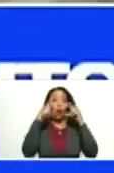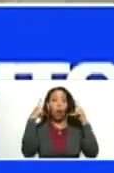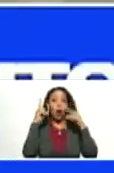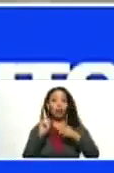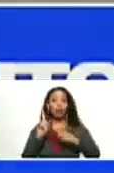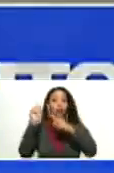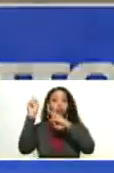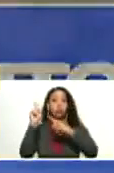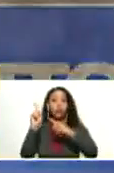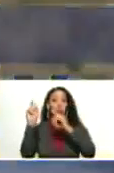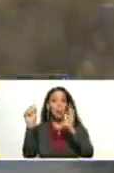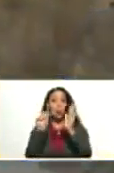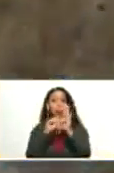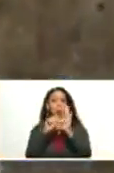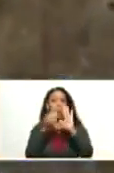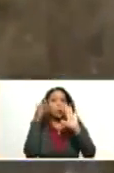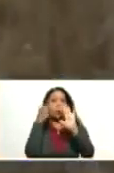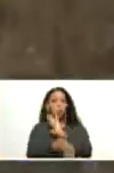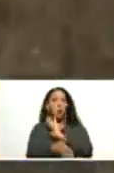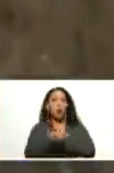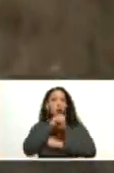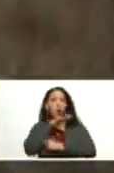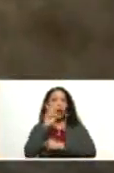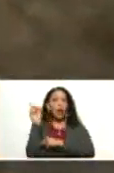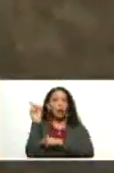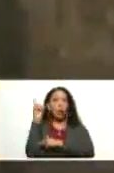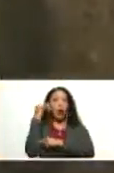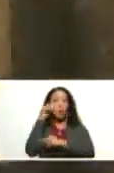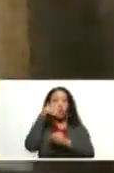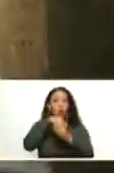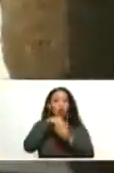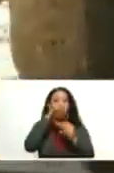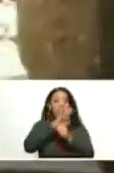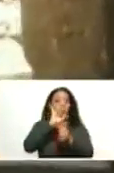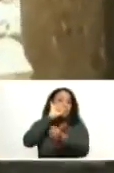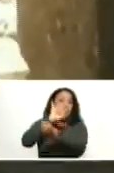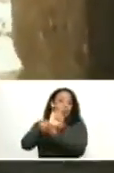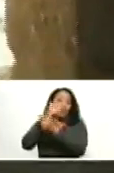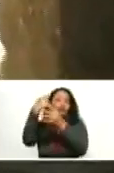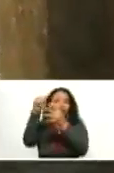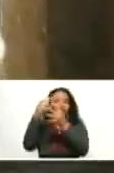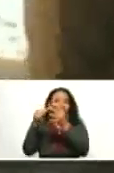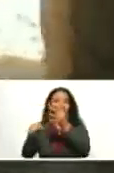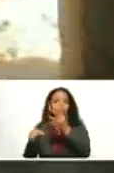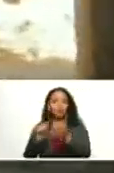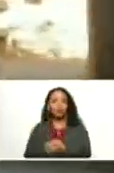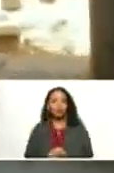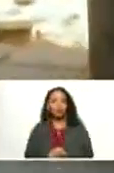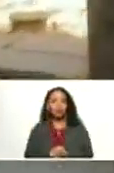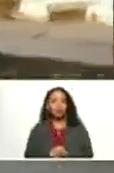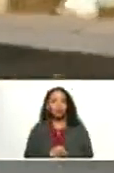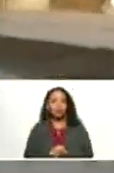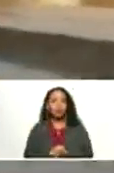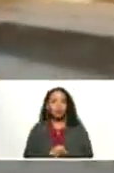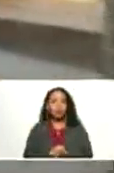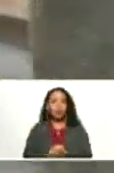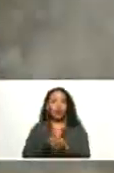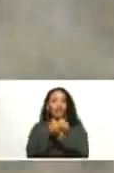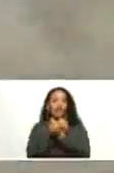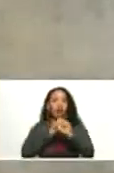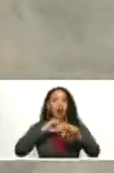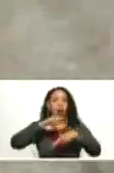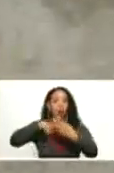de La Guaira, donde se dice en la historia que estuvieron aquí privados de libertad, entre otros, Picornel, que cuando fracasa la revolución